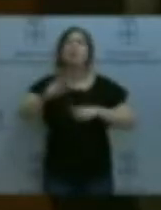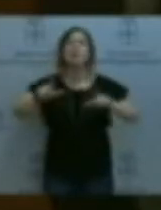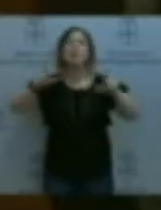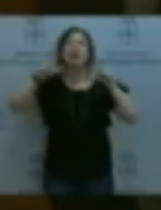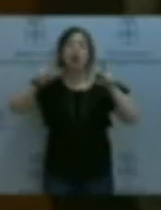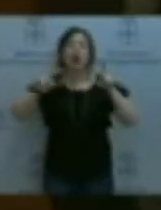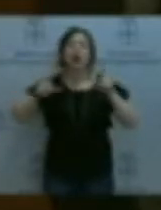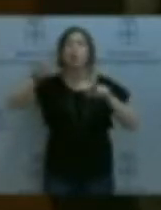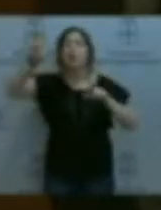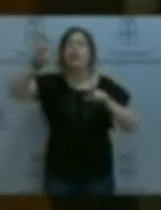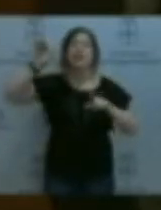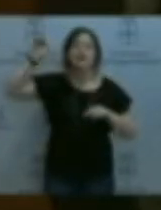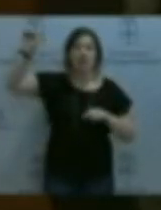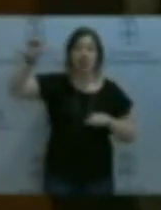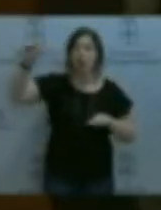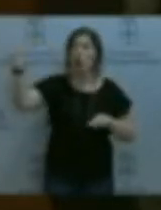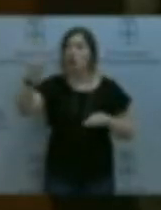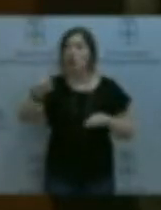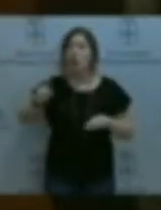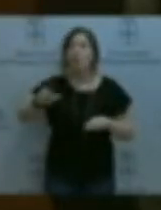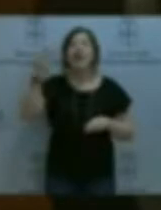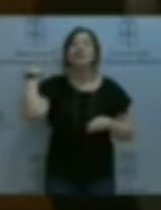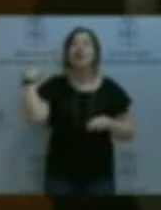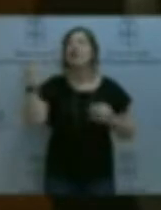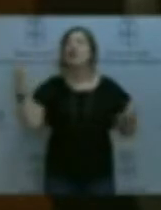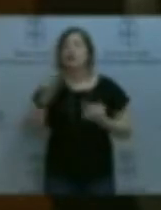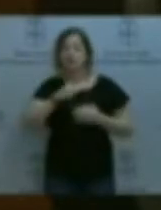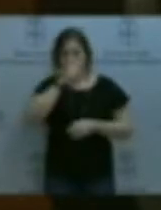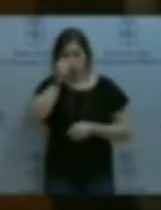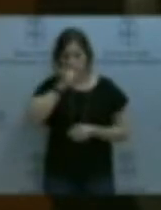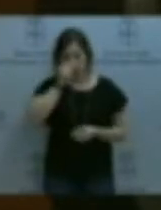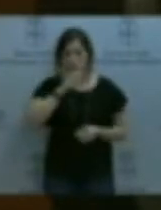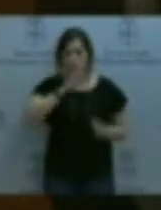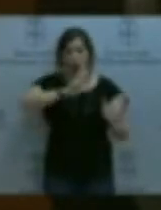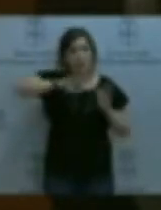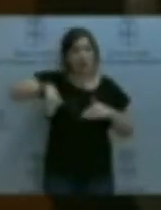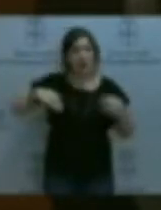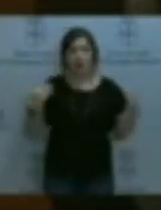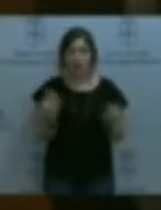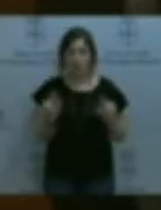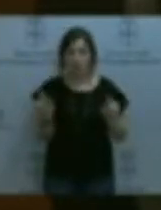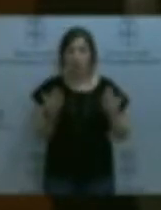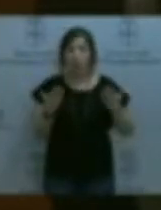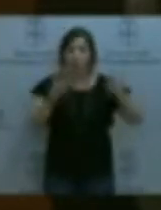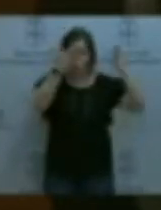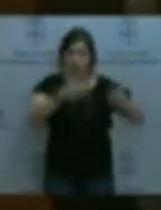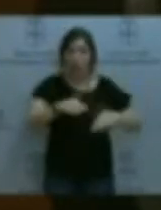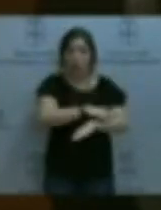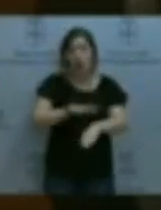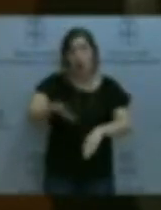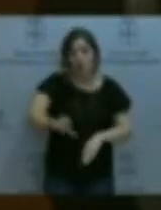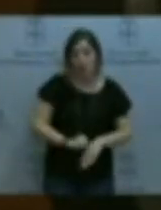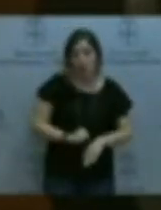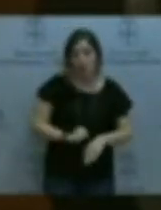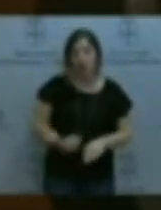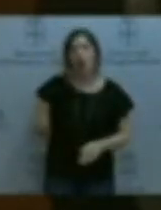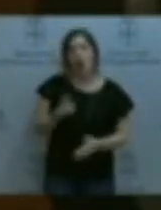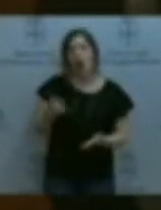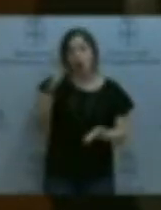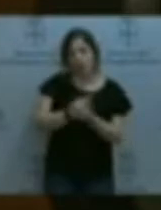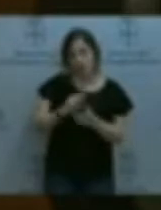socialista porque al final lo que es que cuando ustedes gobiernan las cosas se repiten y se repiten la paralización de las obras